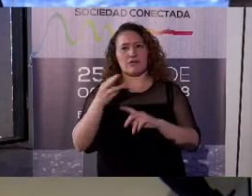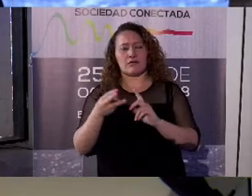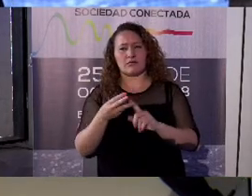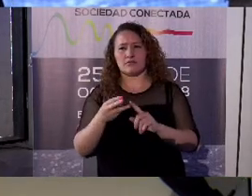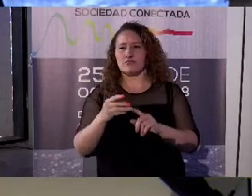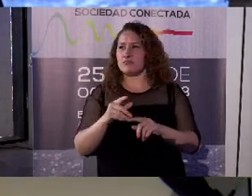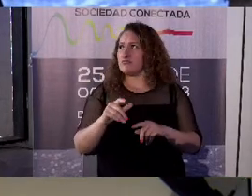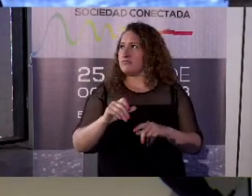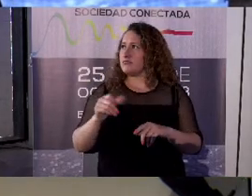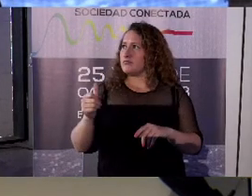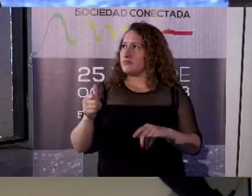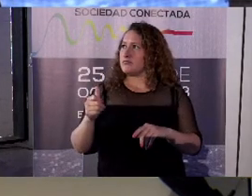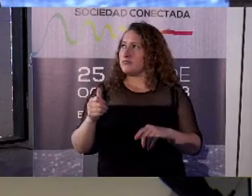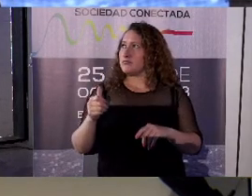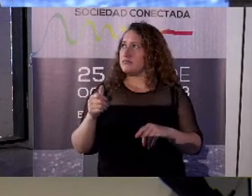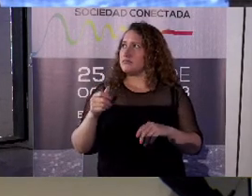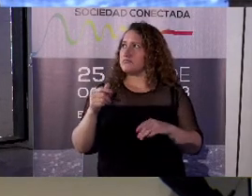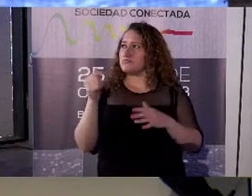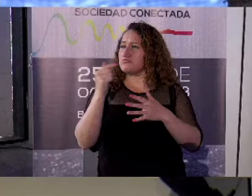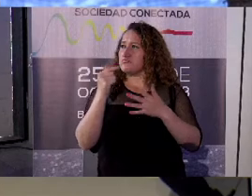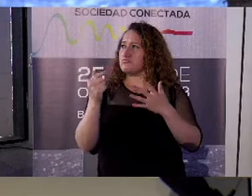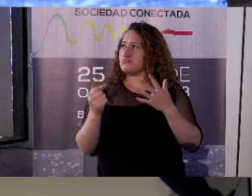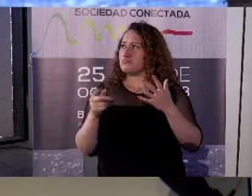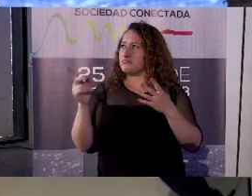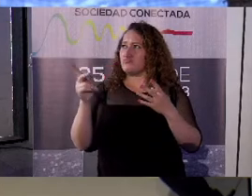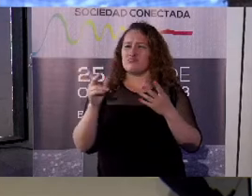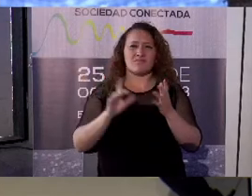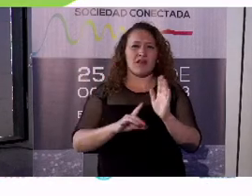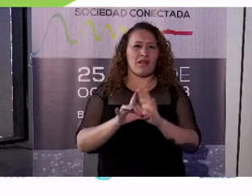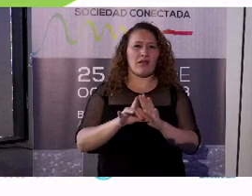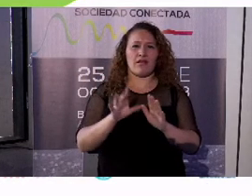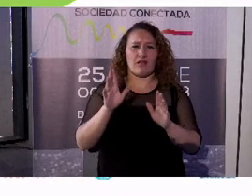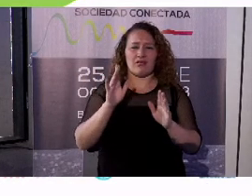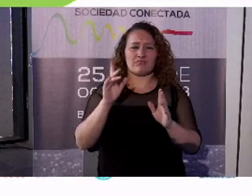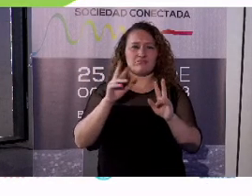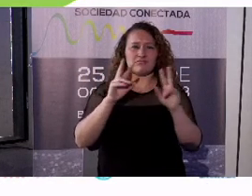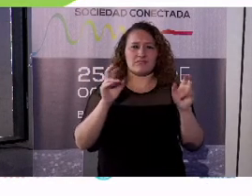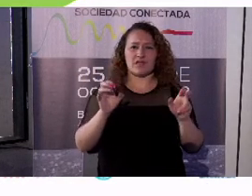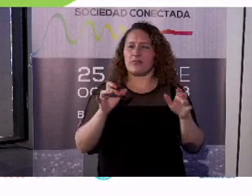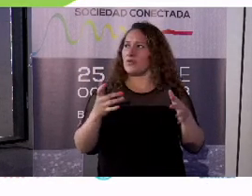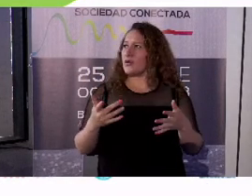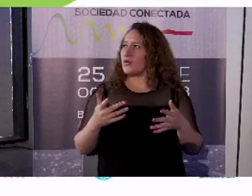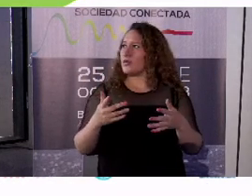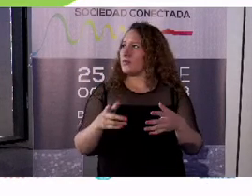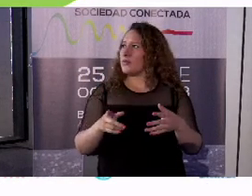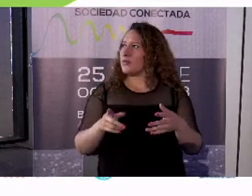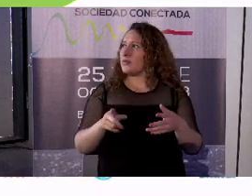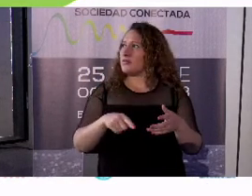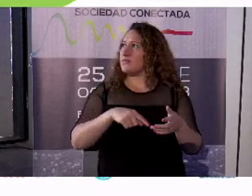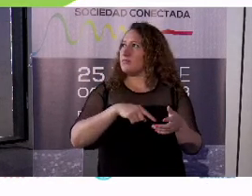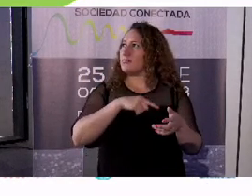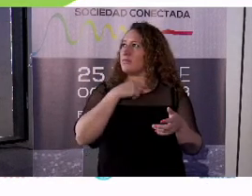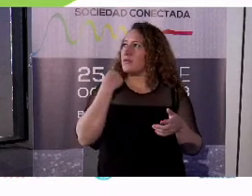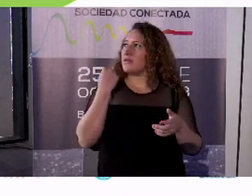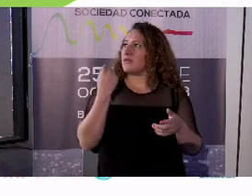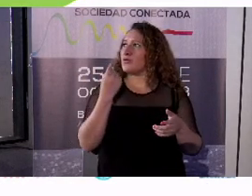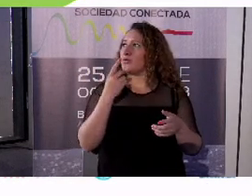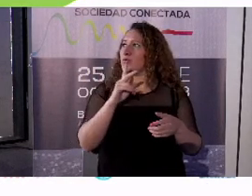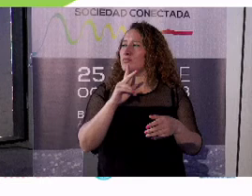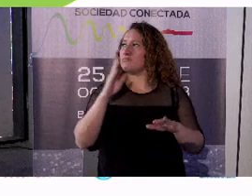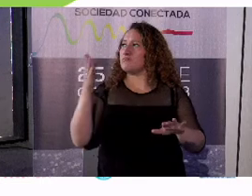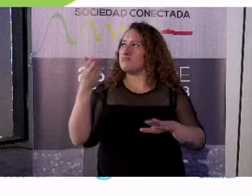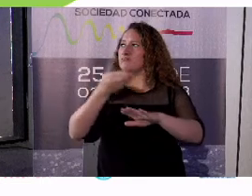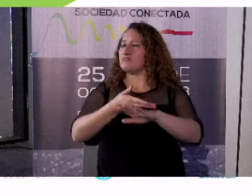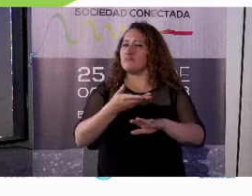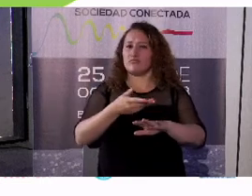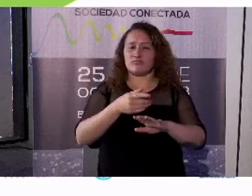no opera esto por una cuestión de legal quedó al fracasar una uno de los oferentes en la